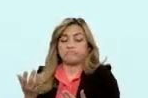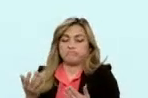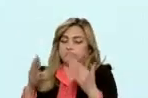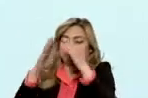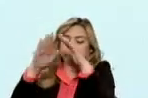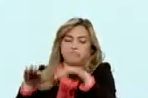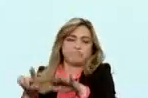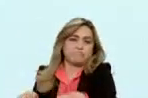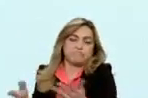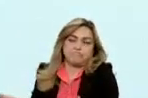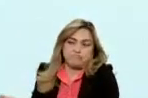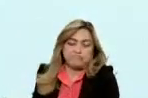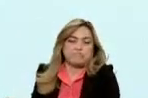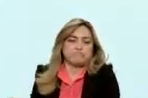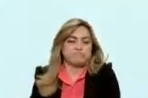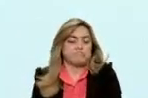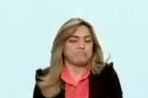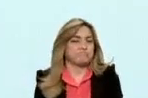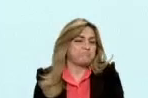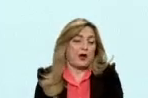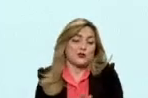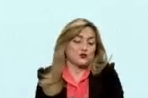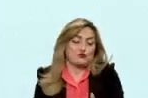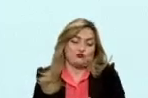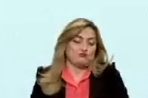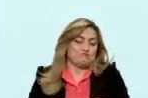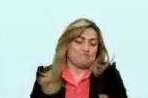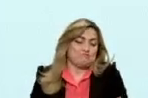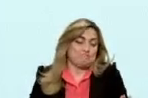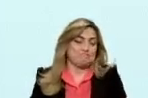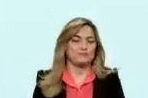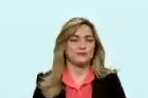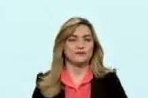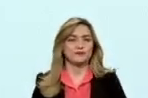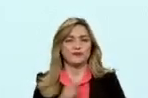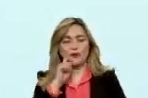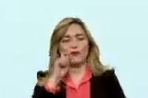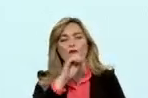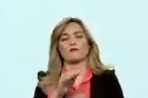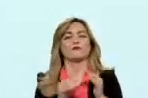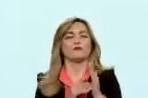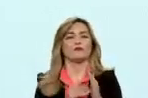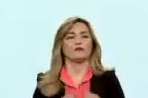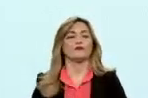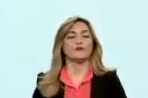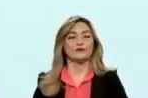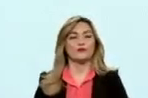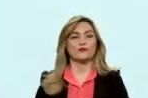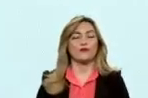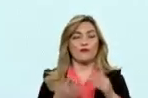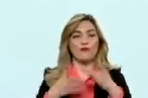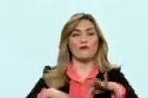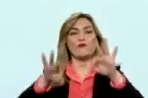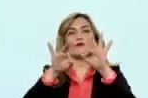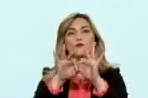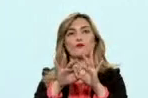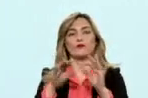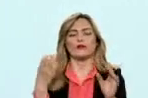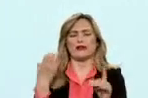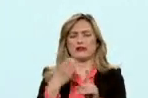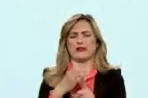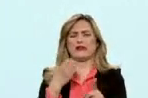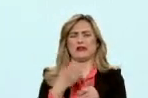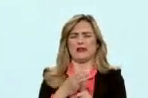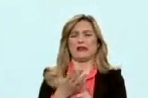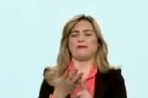adaptarnos a ellos. No tenemos que solamente lamentarnos o solamente plantear una queja o una oposición. Creo que es importante plantear las críticas, pero esas